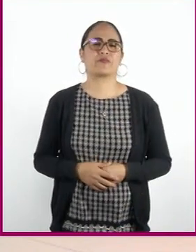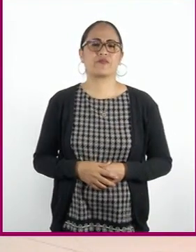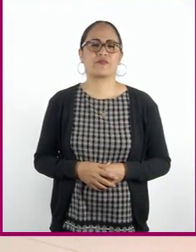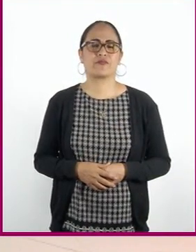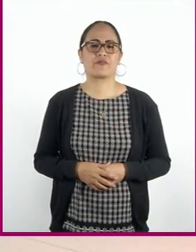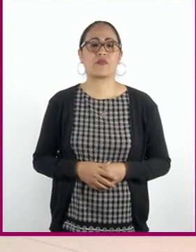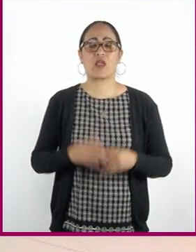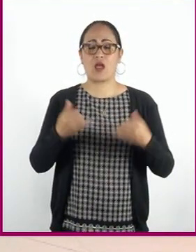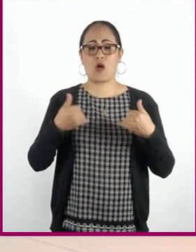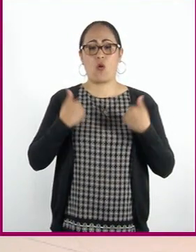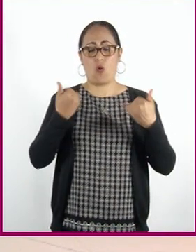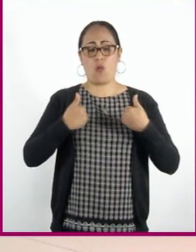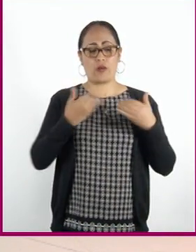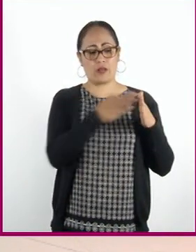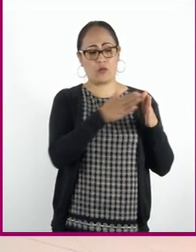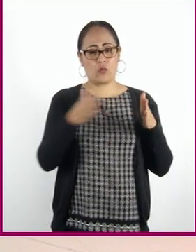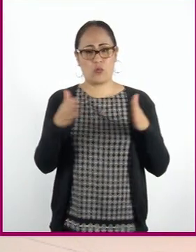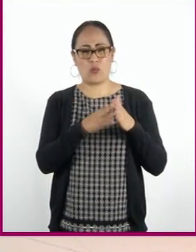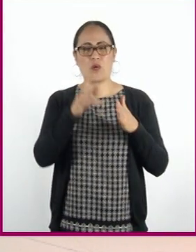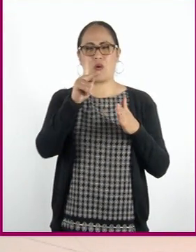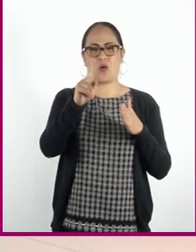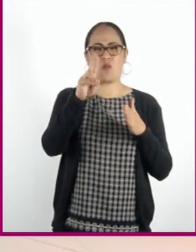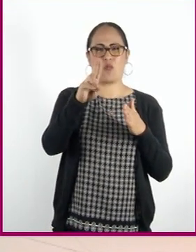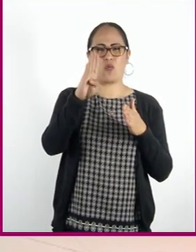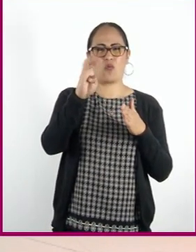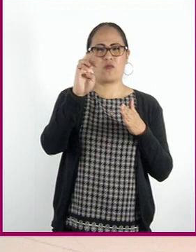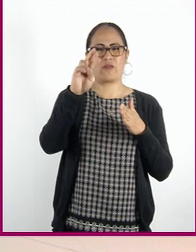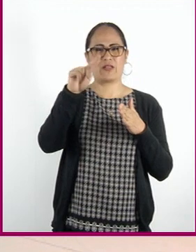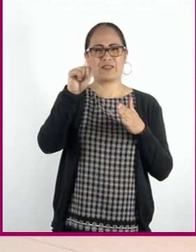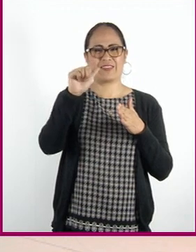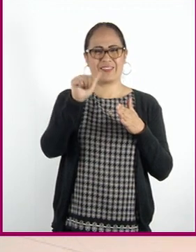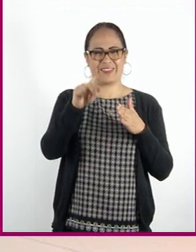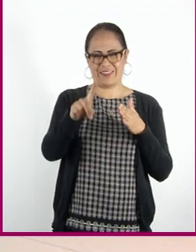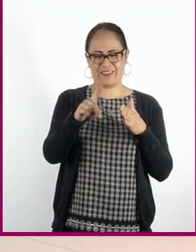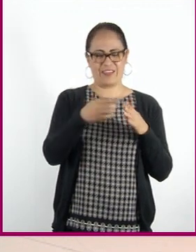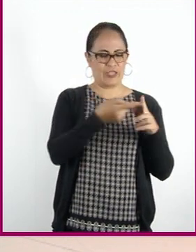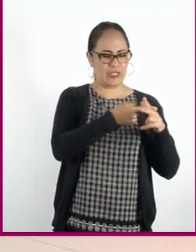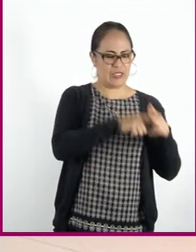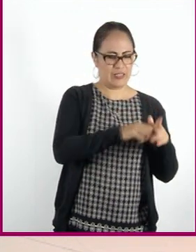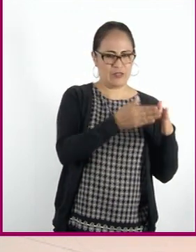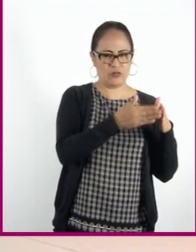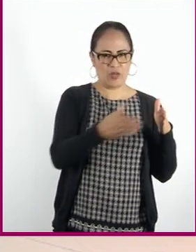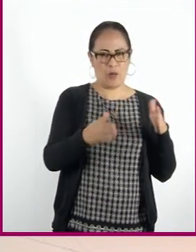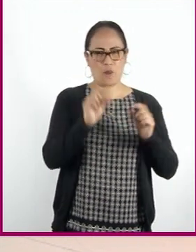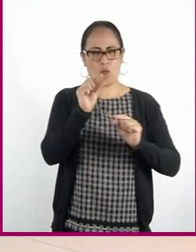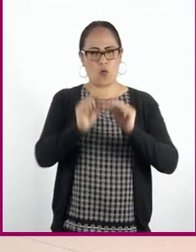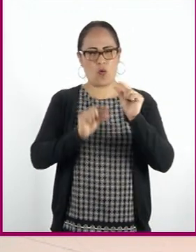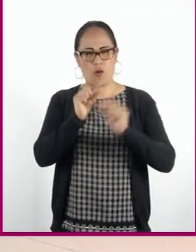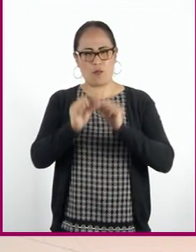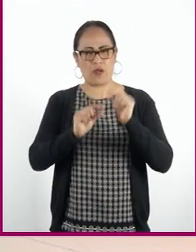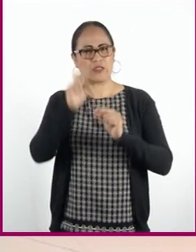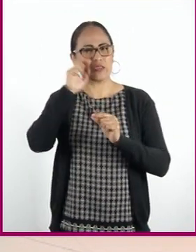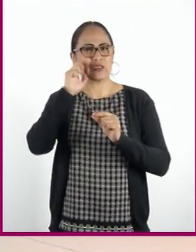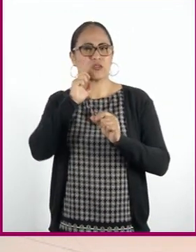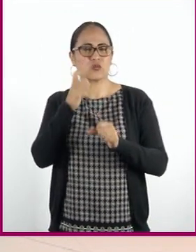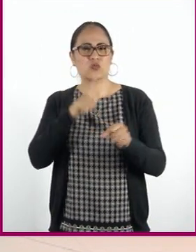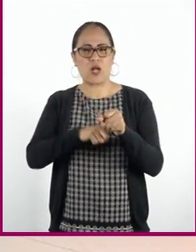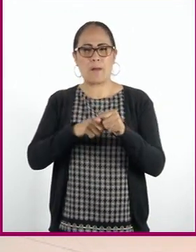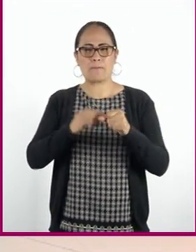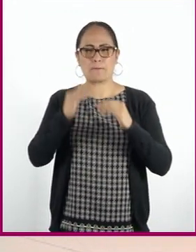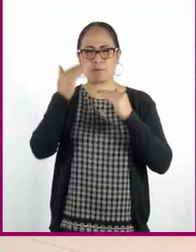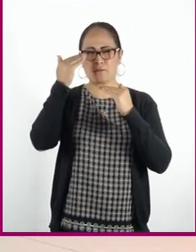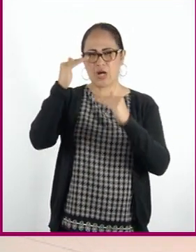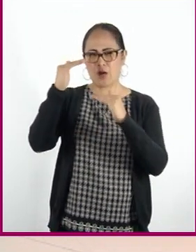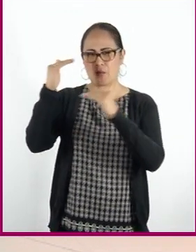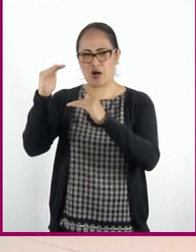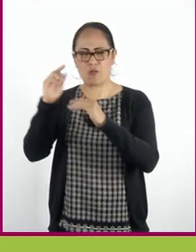adolescencia comienza con la pubertad, etapa en la que se da inicio a la madurez sexual. Las hormonas